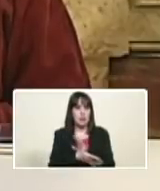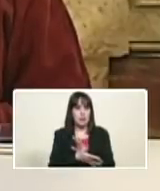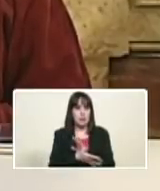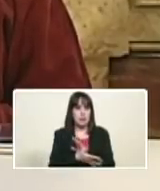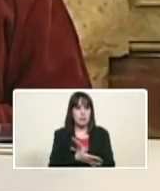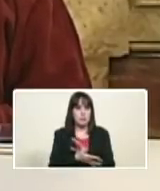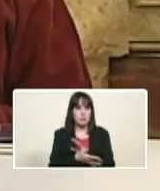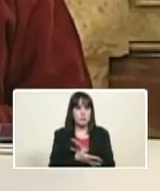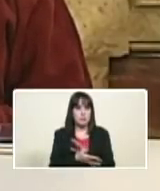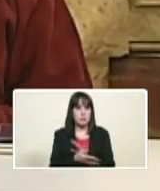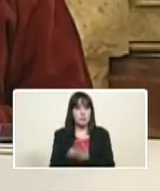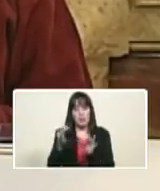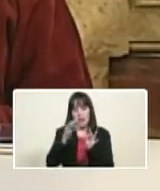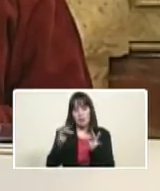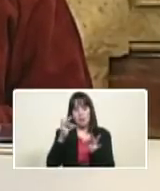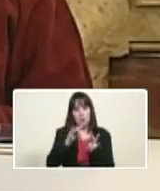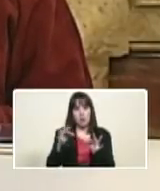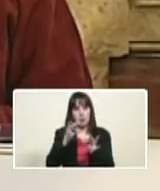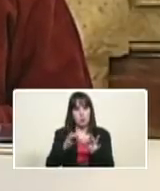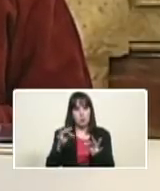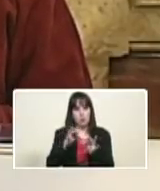En San Petro.